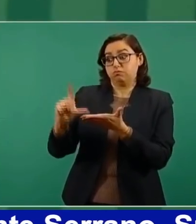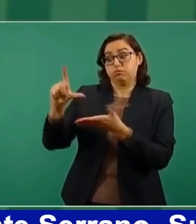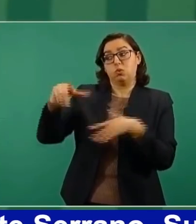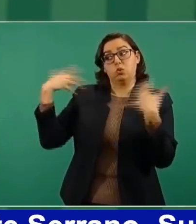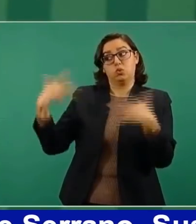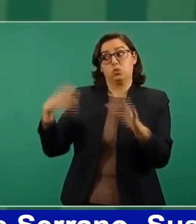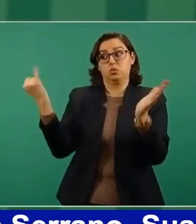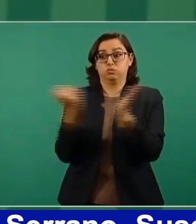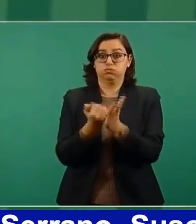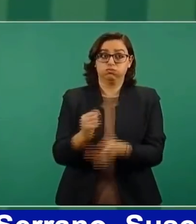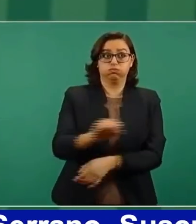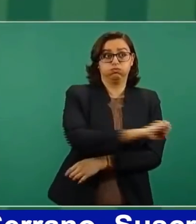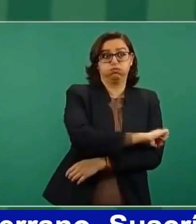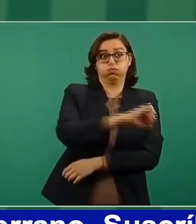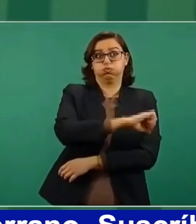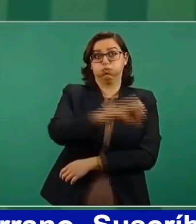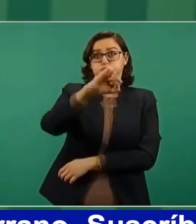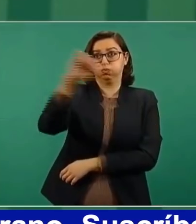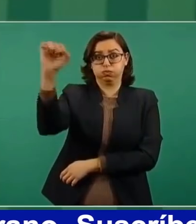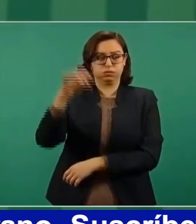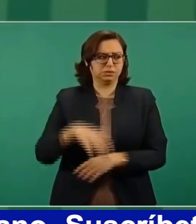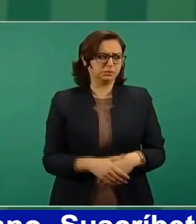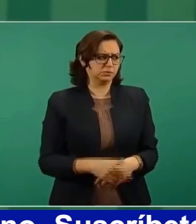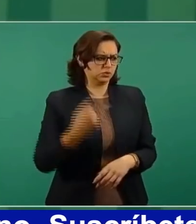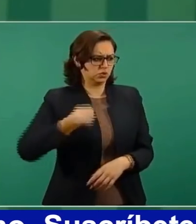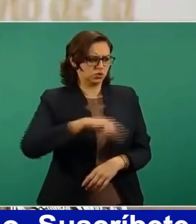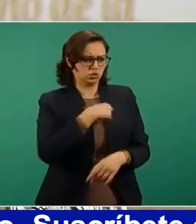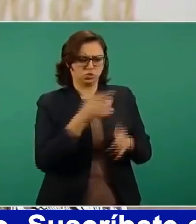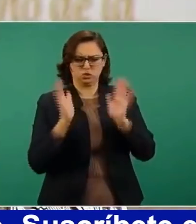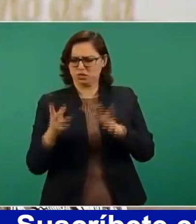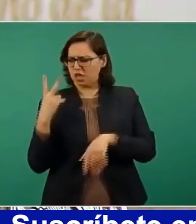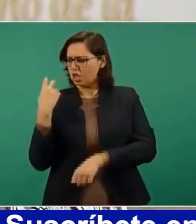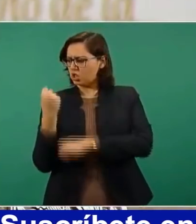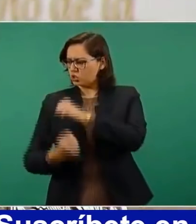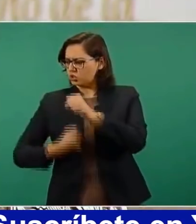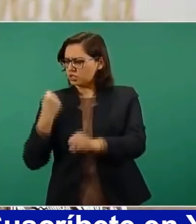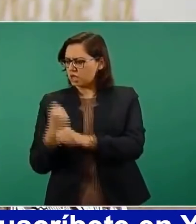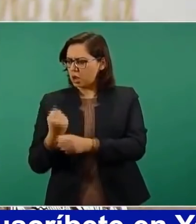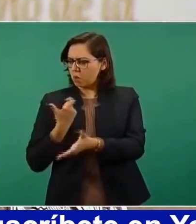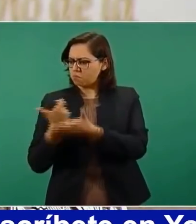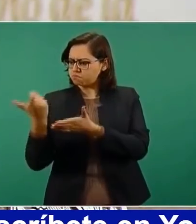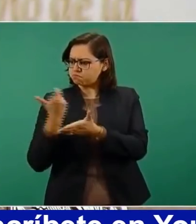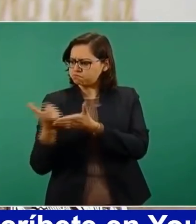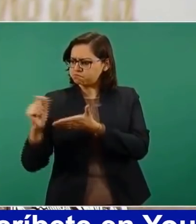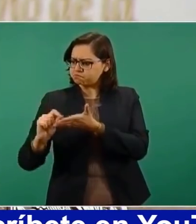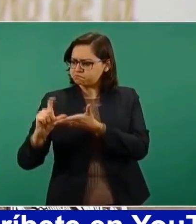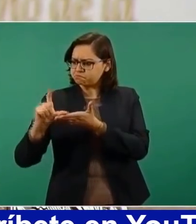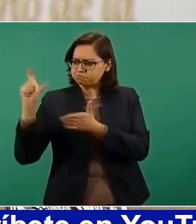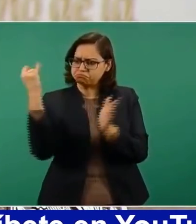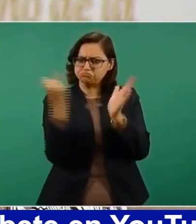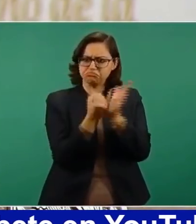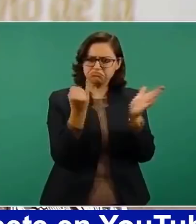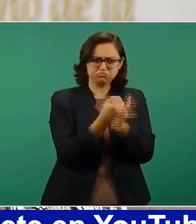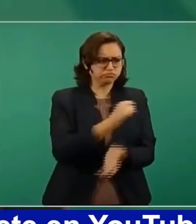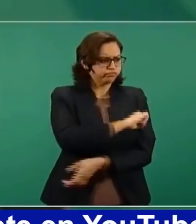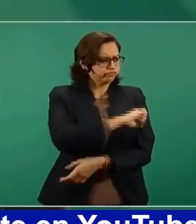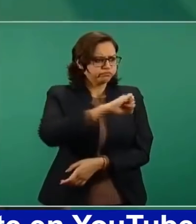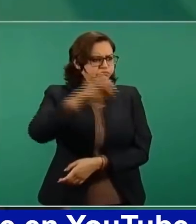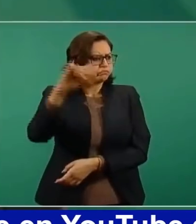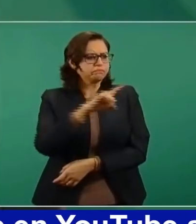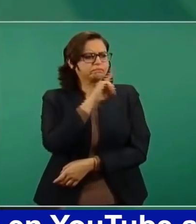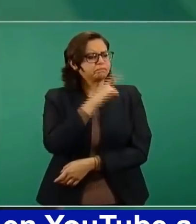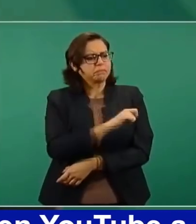y hemos aumentado el salario y no hay inflación. O sea, la inflación se mantiene,